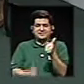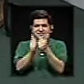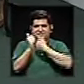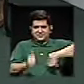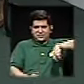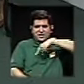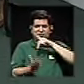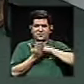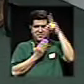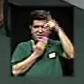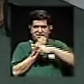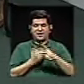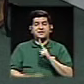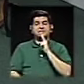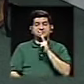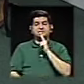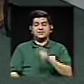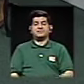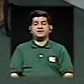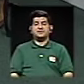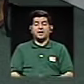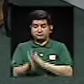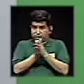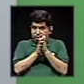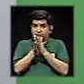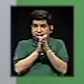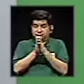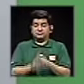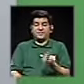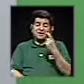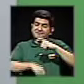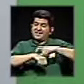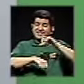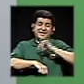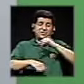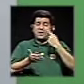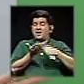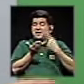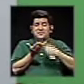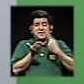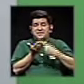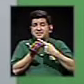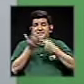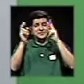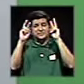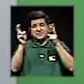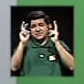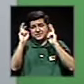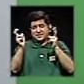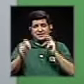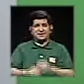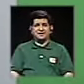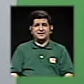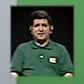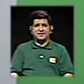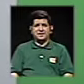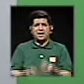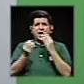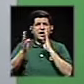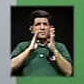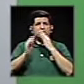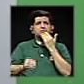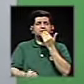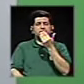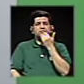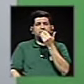acompañado en el programa La verdad es que fue muy provechoso y falta tiempo igual para discutir acerca de estos temas la verdad es que hay mucho que hablar muchas